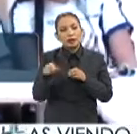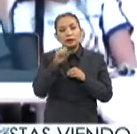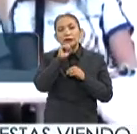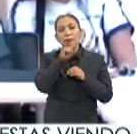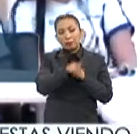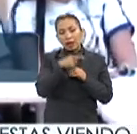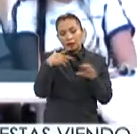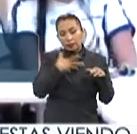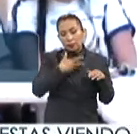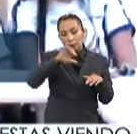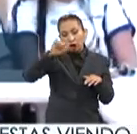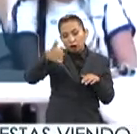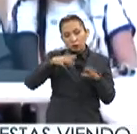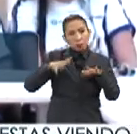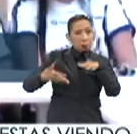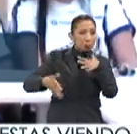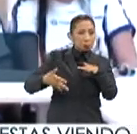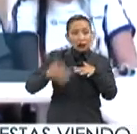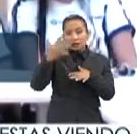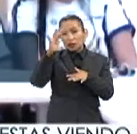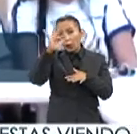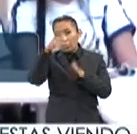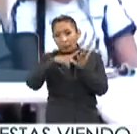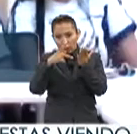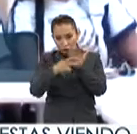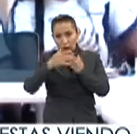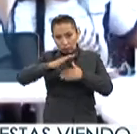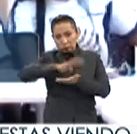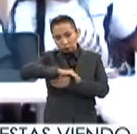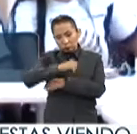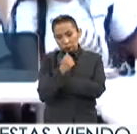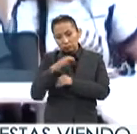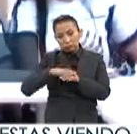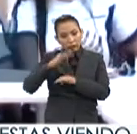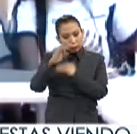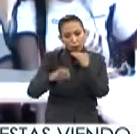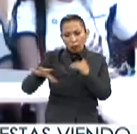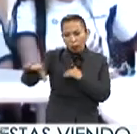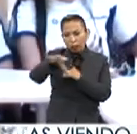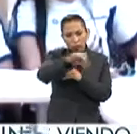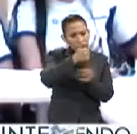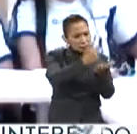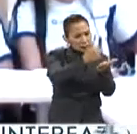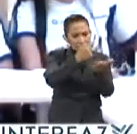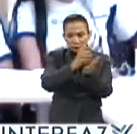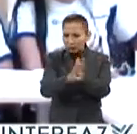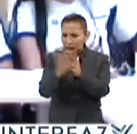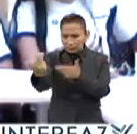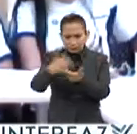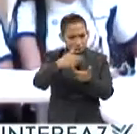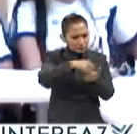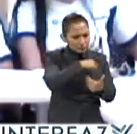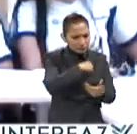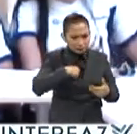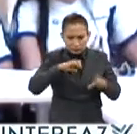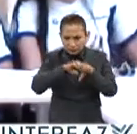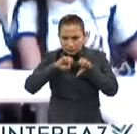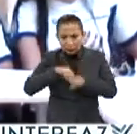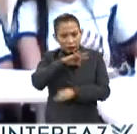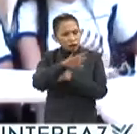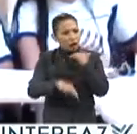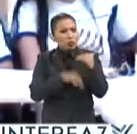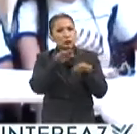Además de eso, contamos con alrededor de 50 proyectos más, todos involucrando la participación de los miembros del equipo y